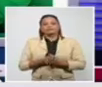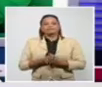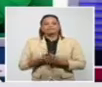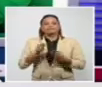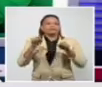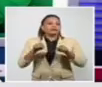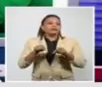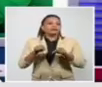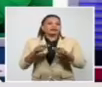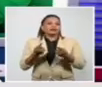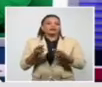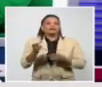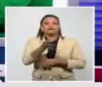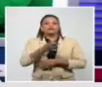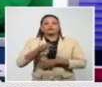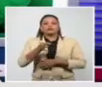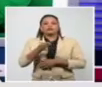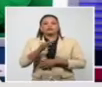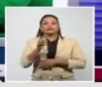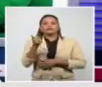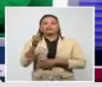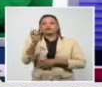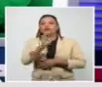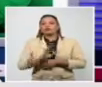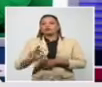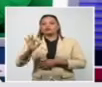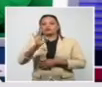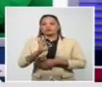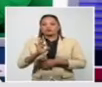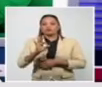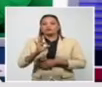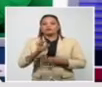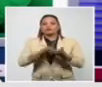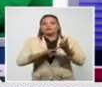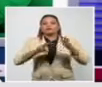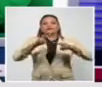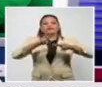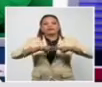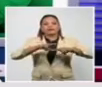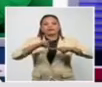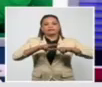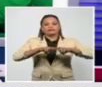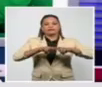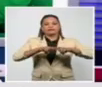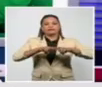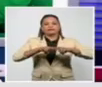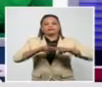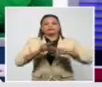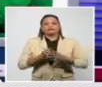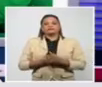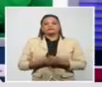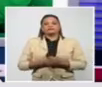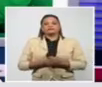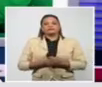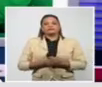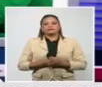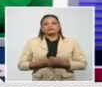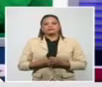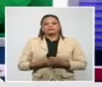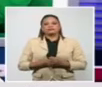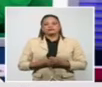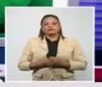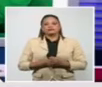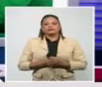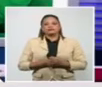del municipio 10 de octubre, en la provincia de La Habana, con elemento epidemiológico